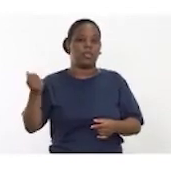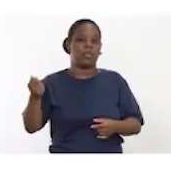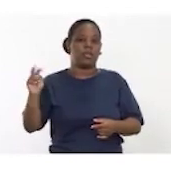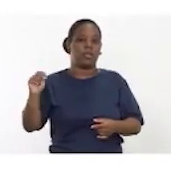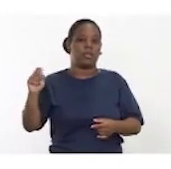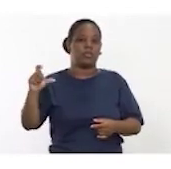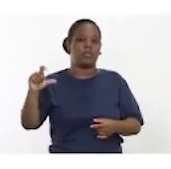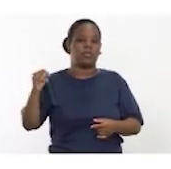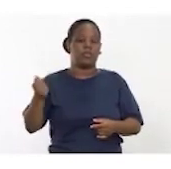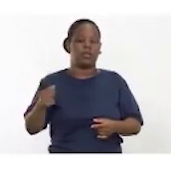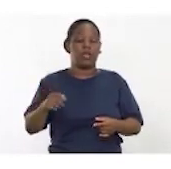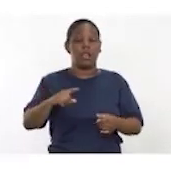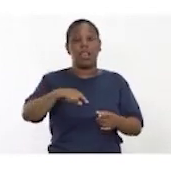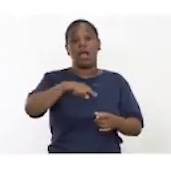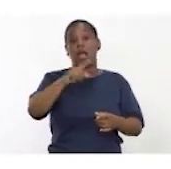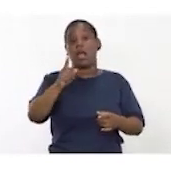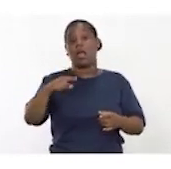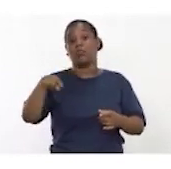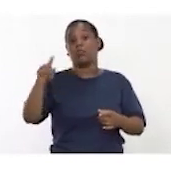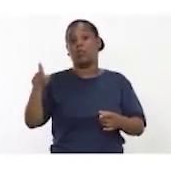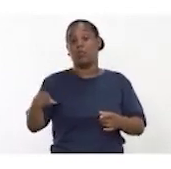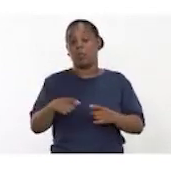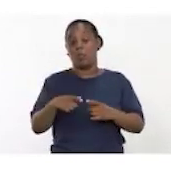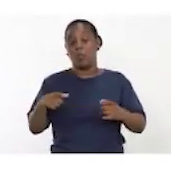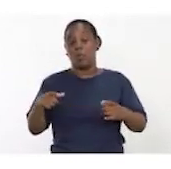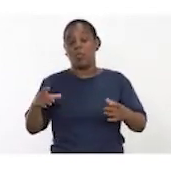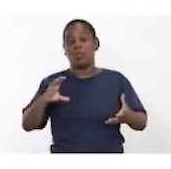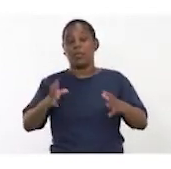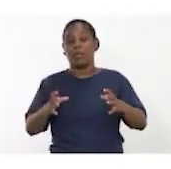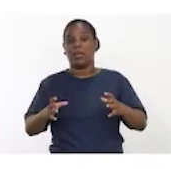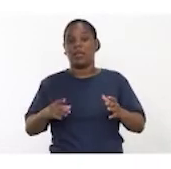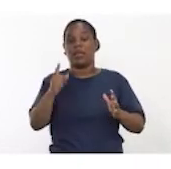Las ondas mecánicas y electromagnéticas.